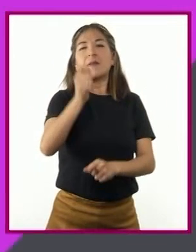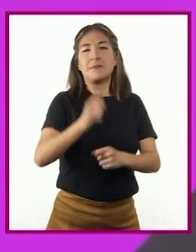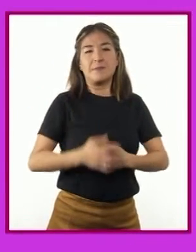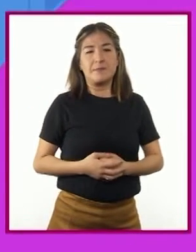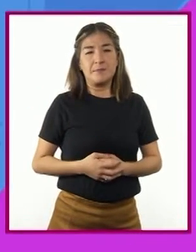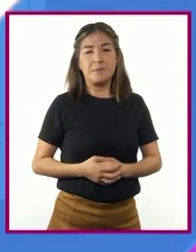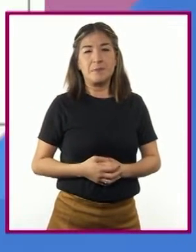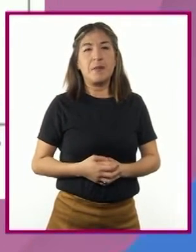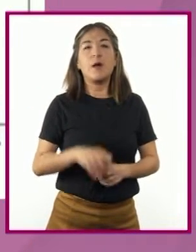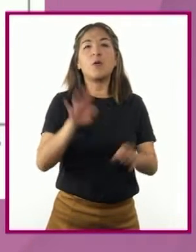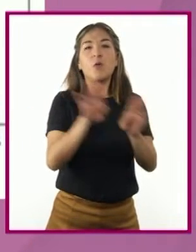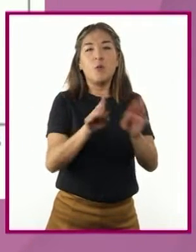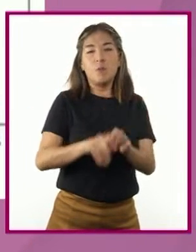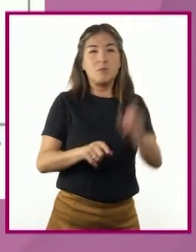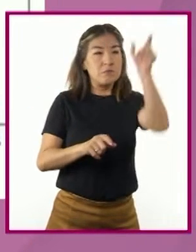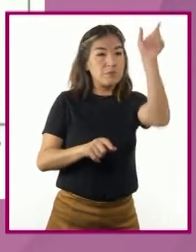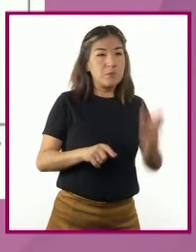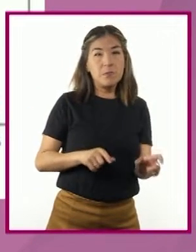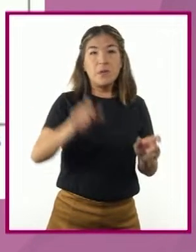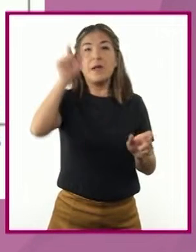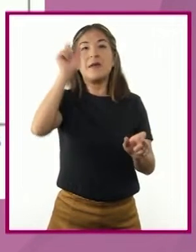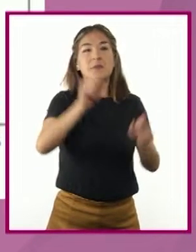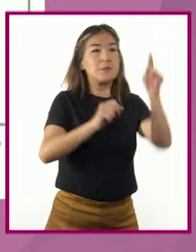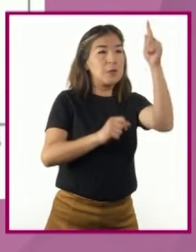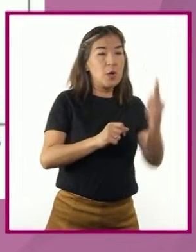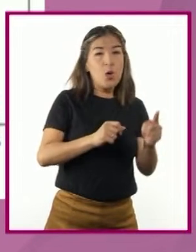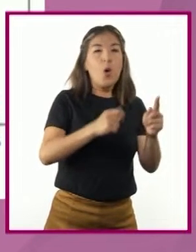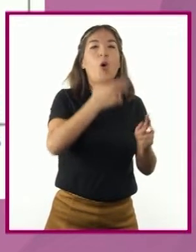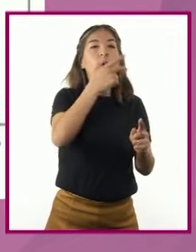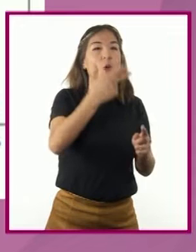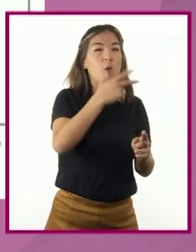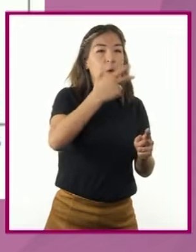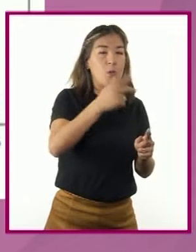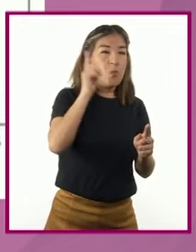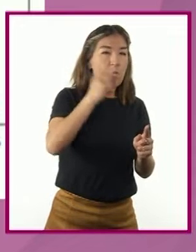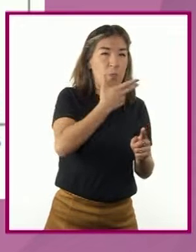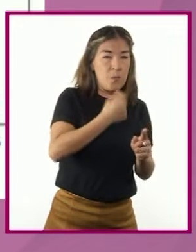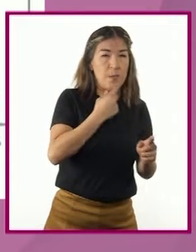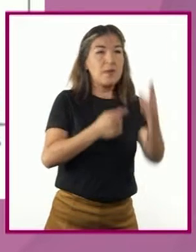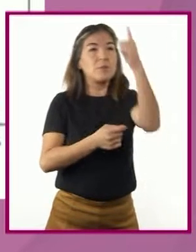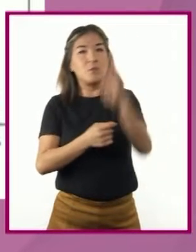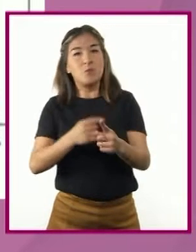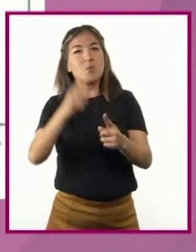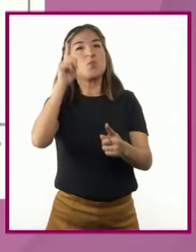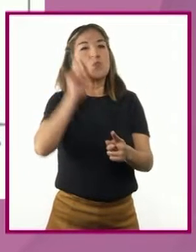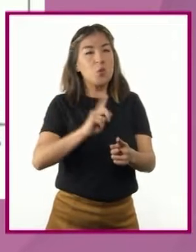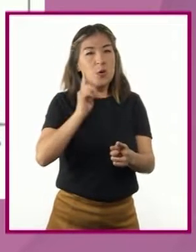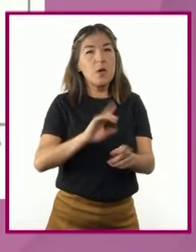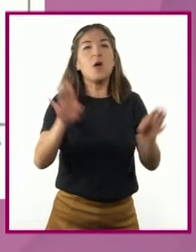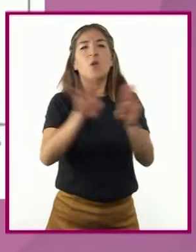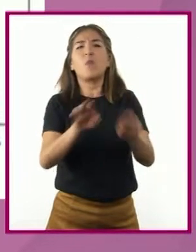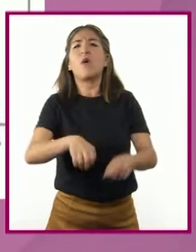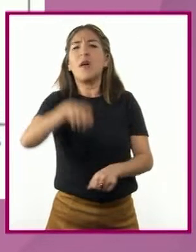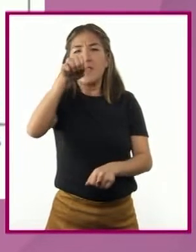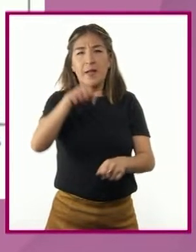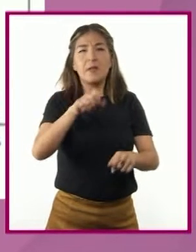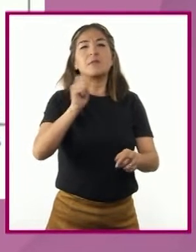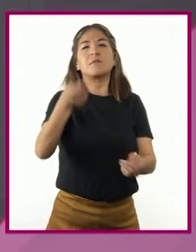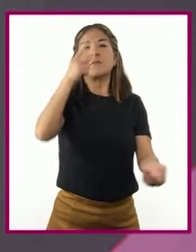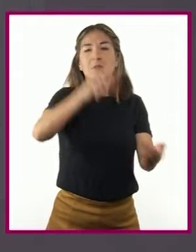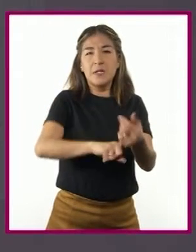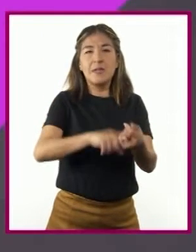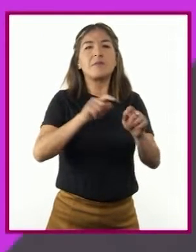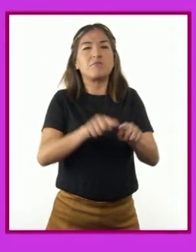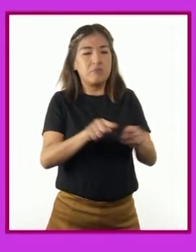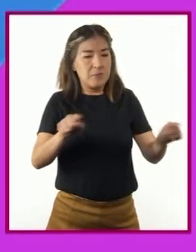se indica la cantidad de mujeres y por otro, la cantidad de hombres. Los grupos de edad se estructuran en rangos